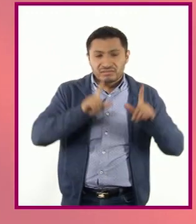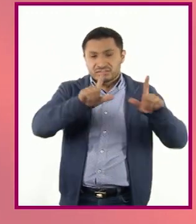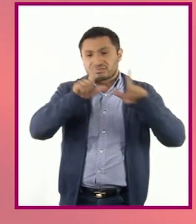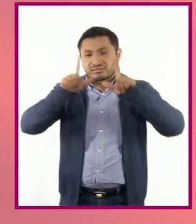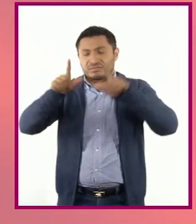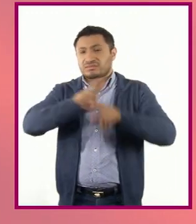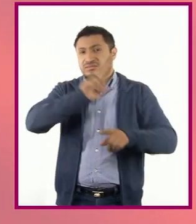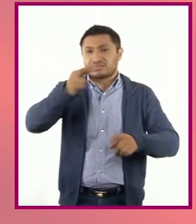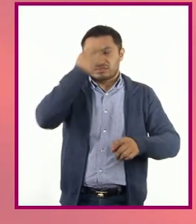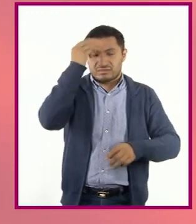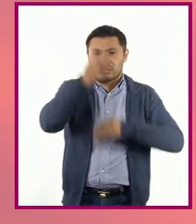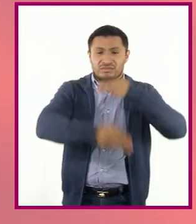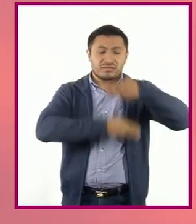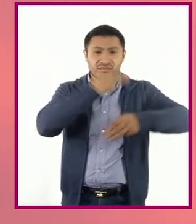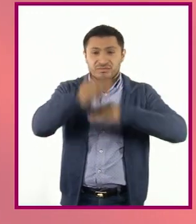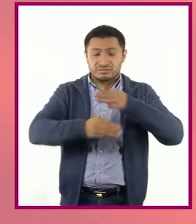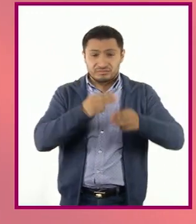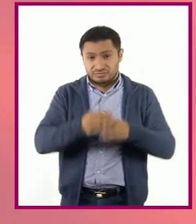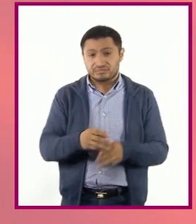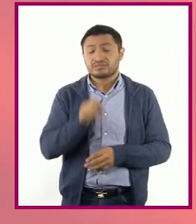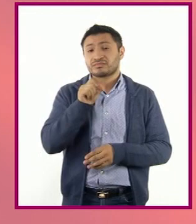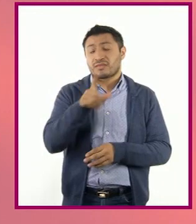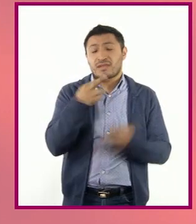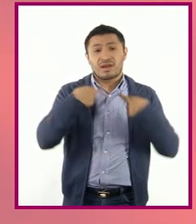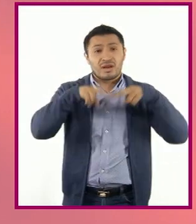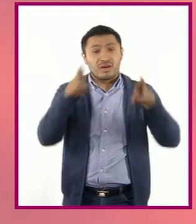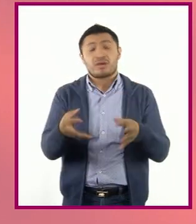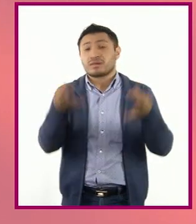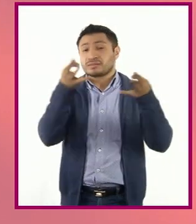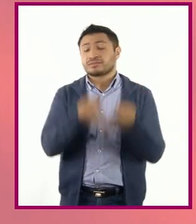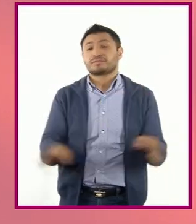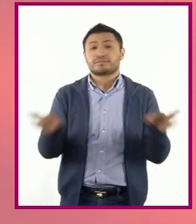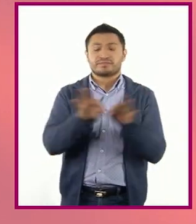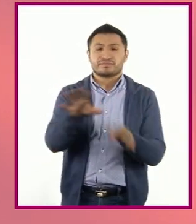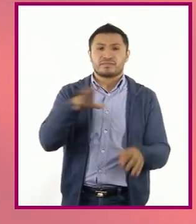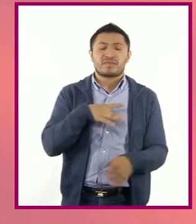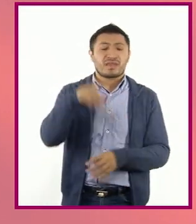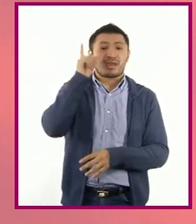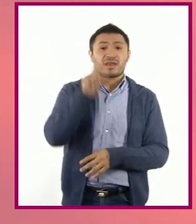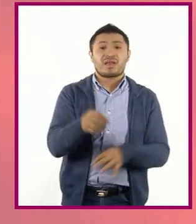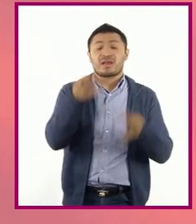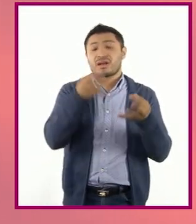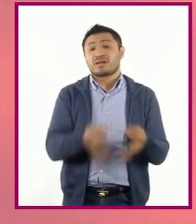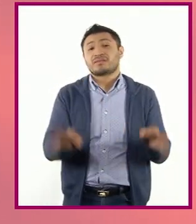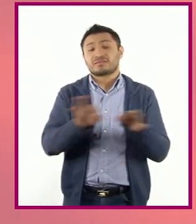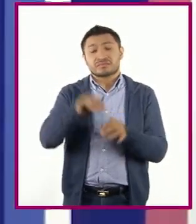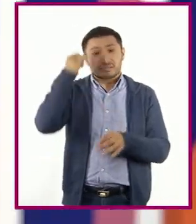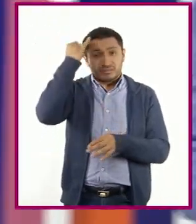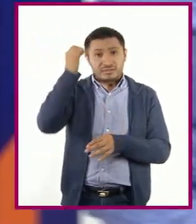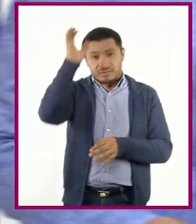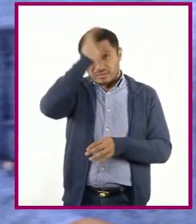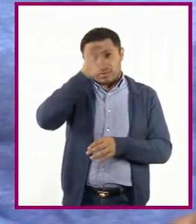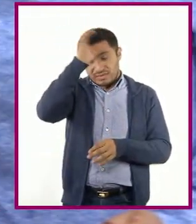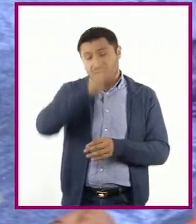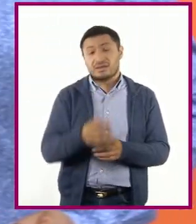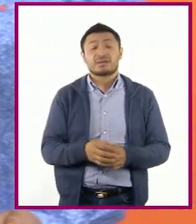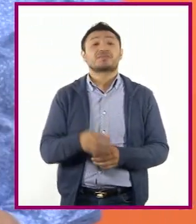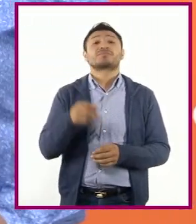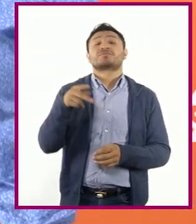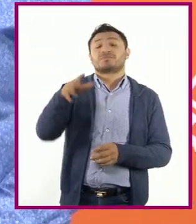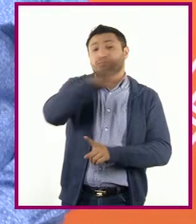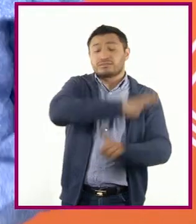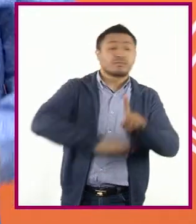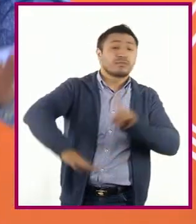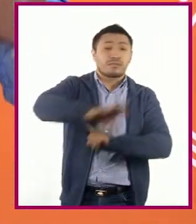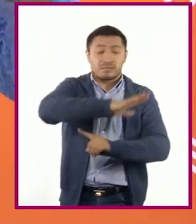las representaciones tienen una función importante, pues nos brindan un significado relevante de las ideas científicas. En nuestro